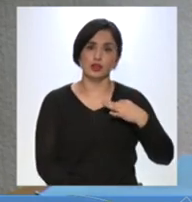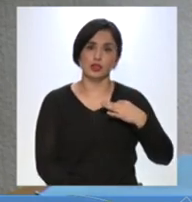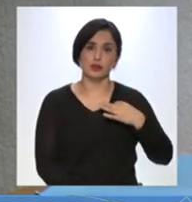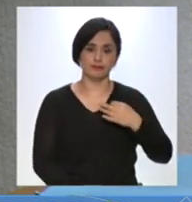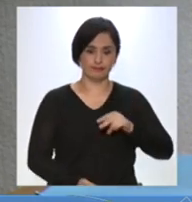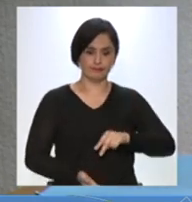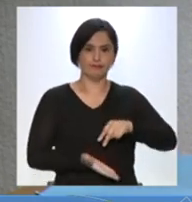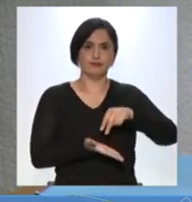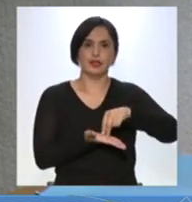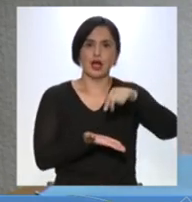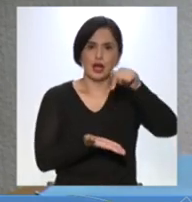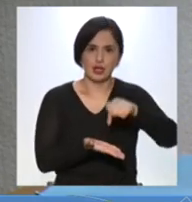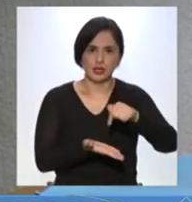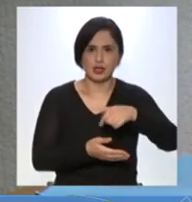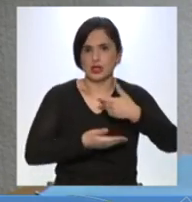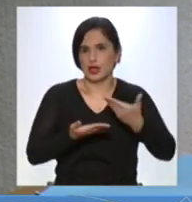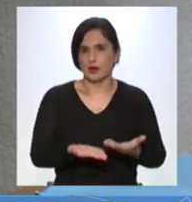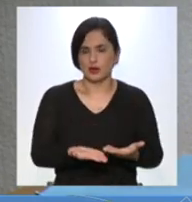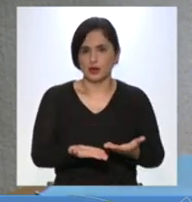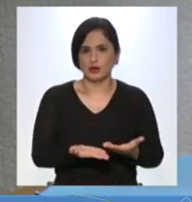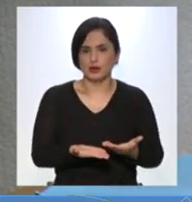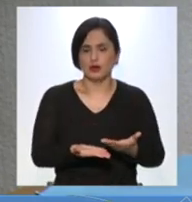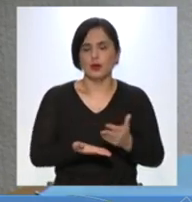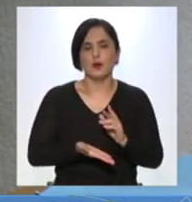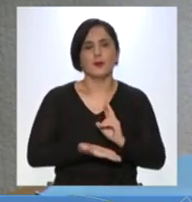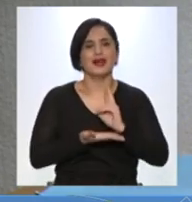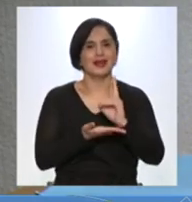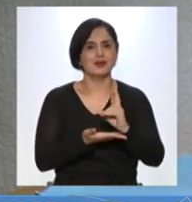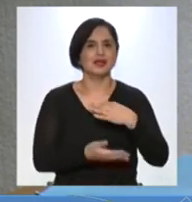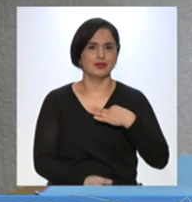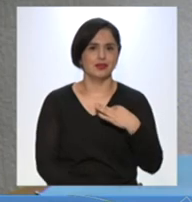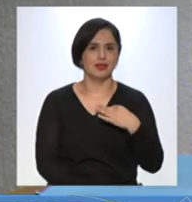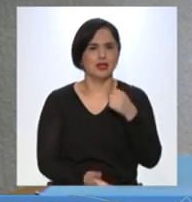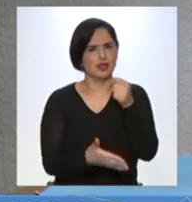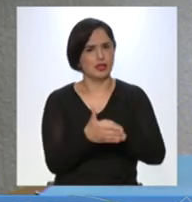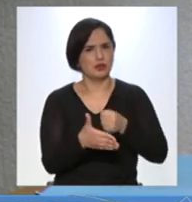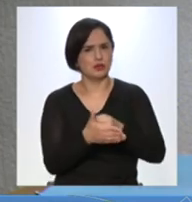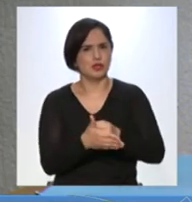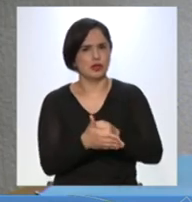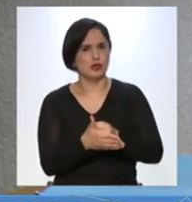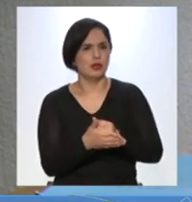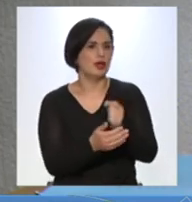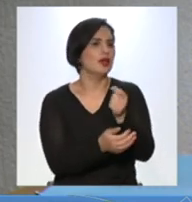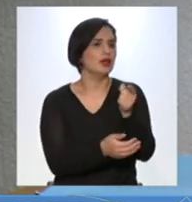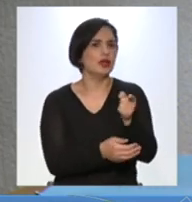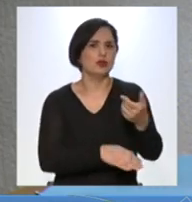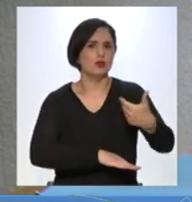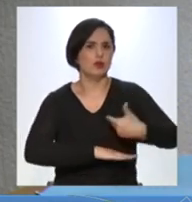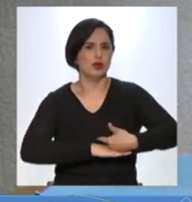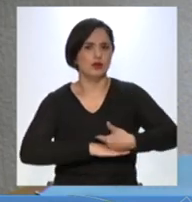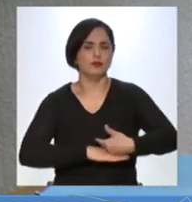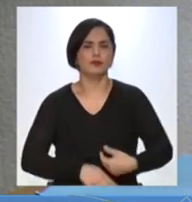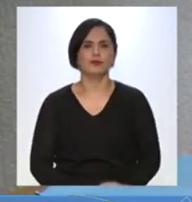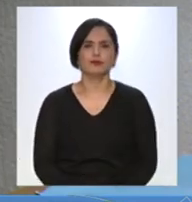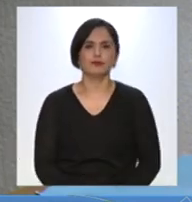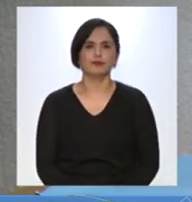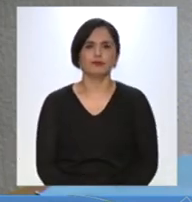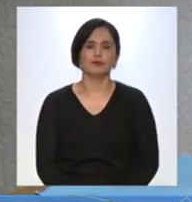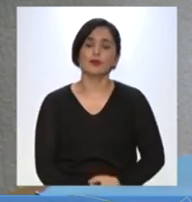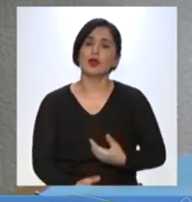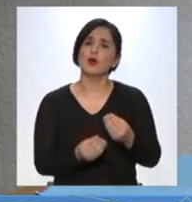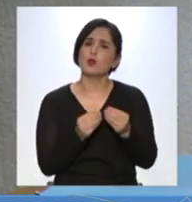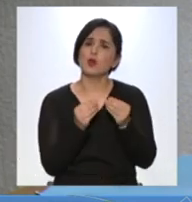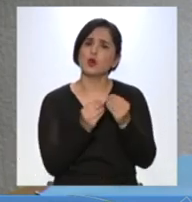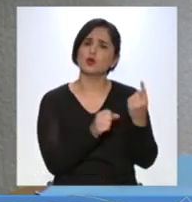colocado en este lugar y en este tiempo para representarla y dar las batallas que ella nos demanda. ¿Cuántas veces